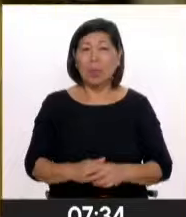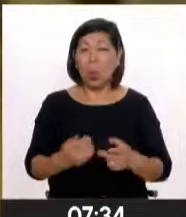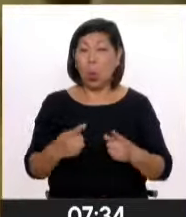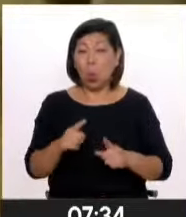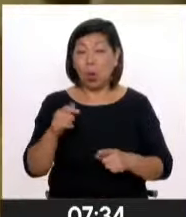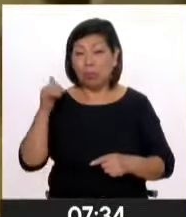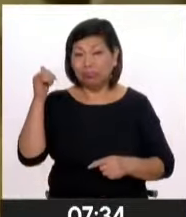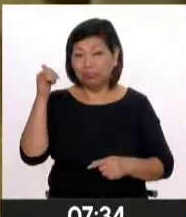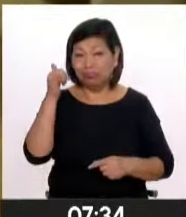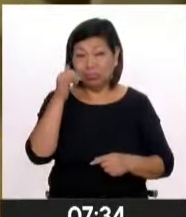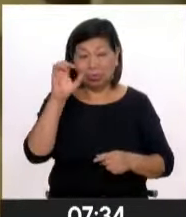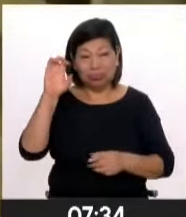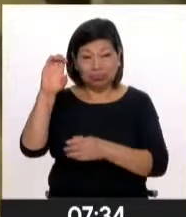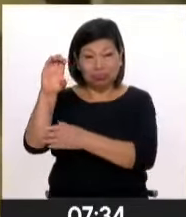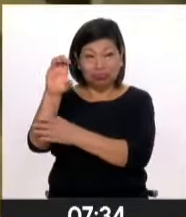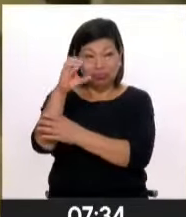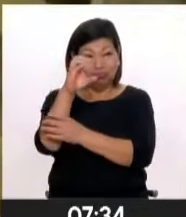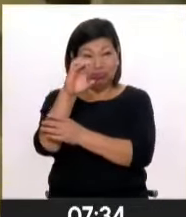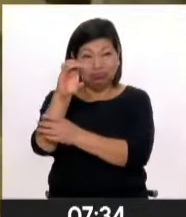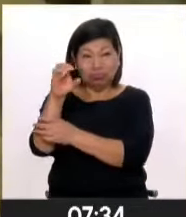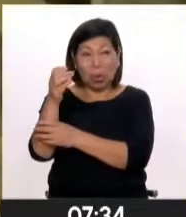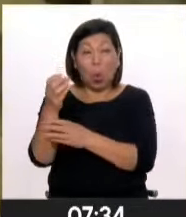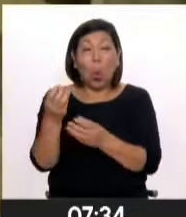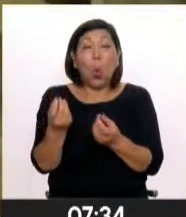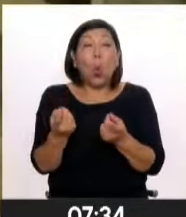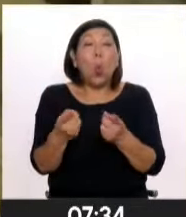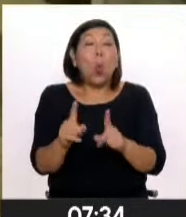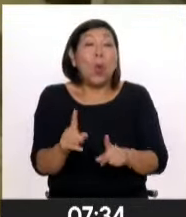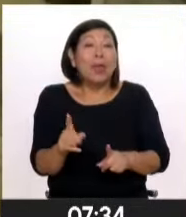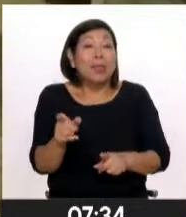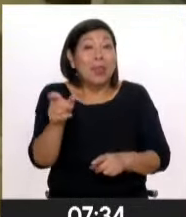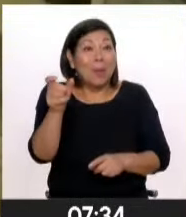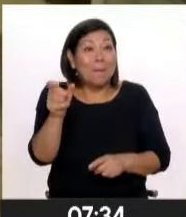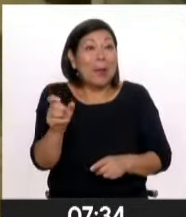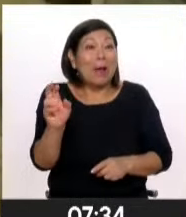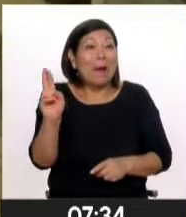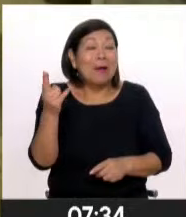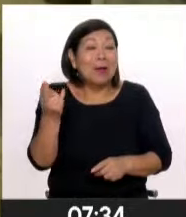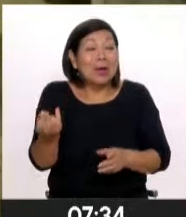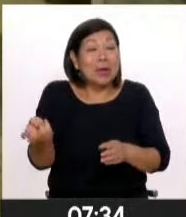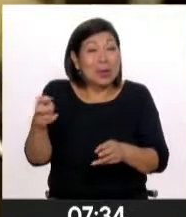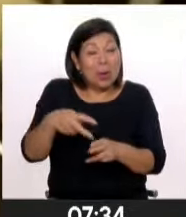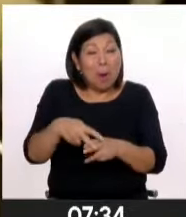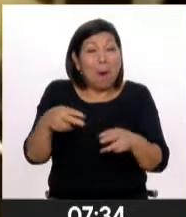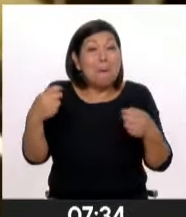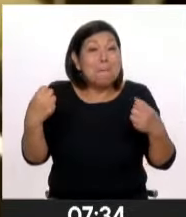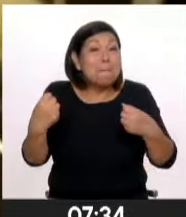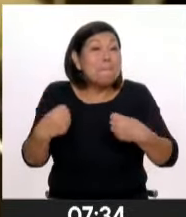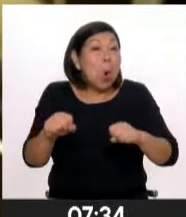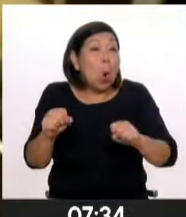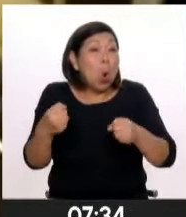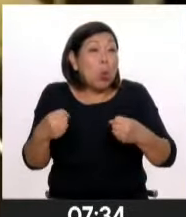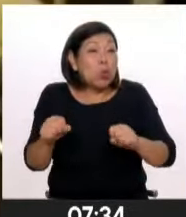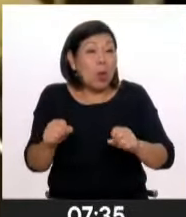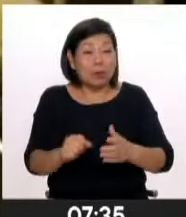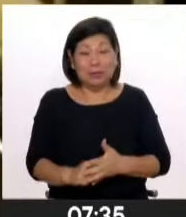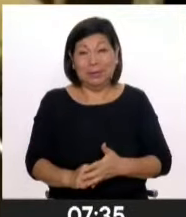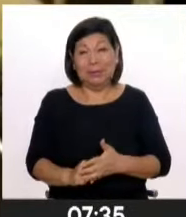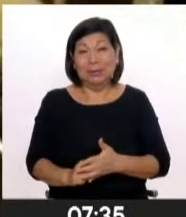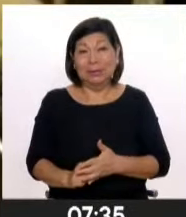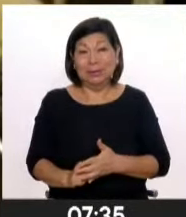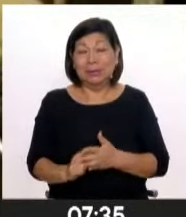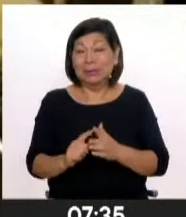Esta cámara de vigilancia capta el preciso instante en que delincuentes a bordo de una moto sacan un arma de fuego